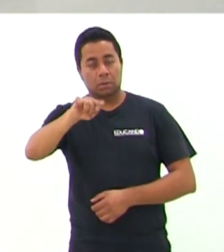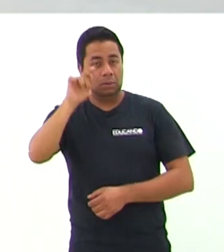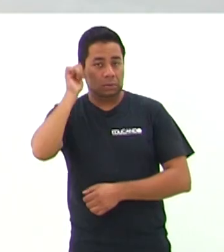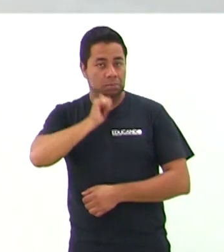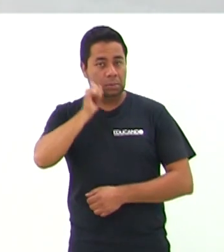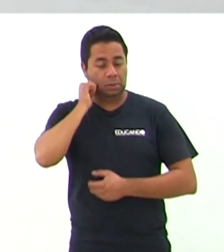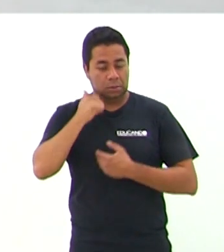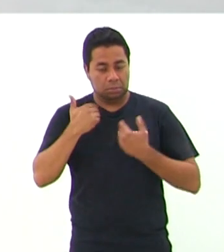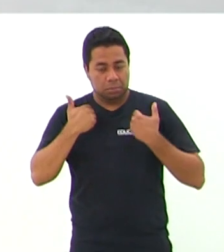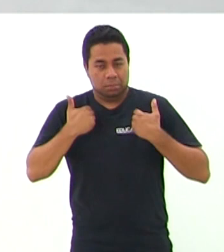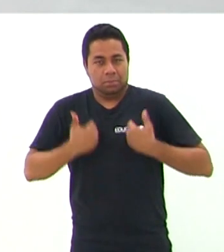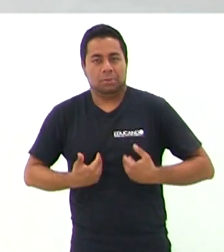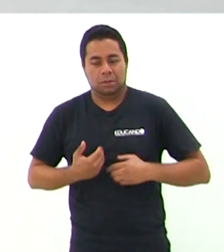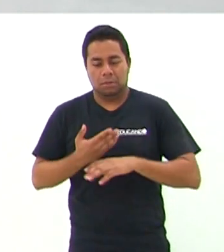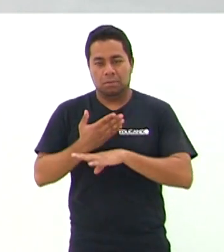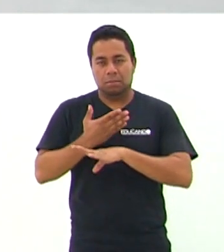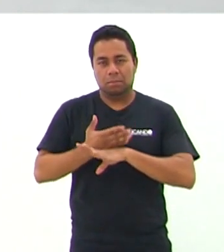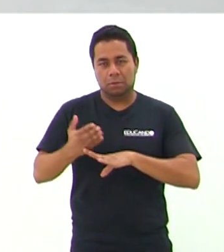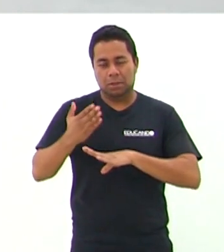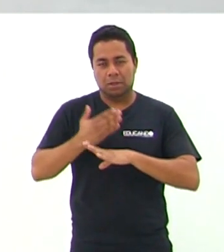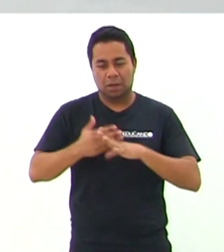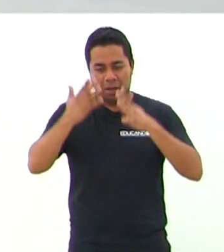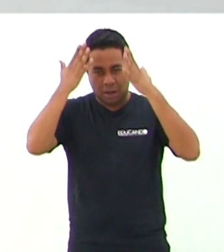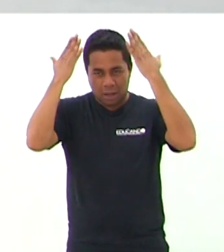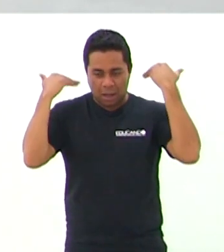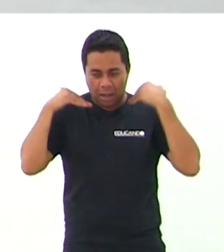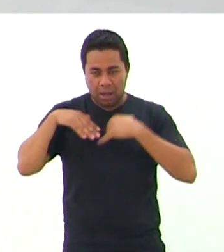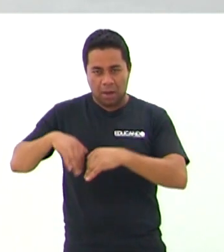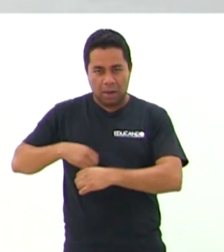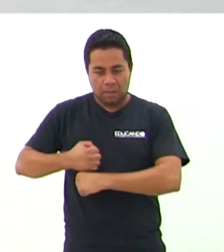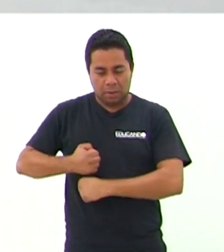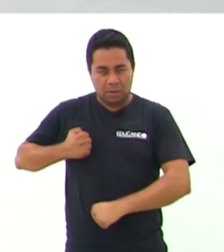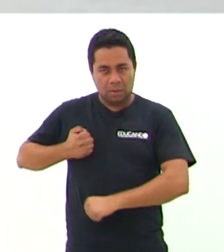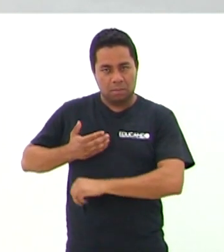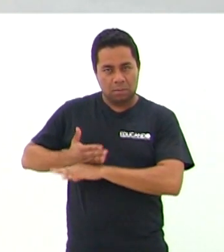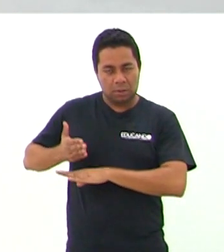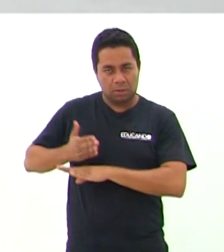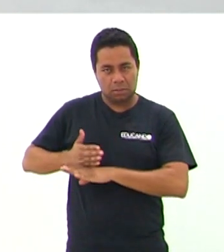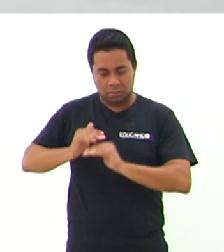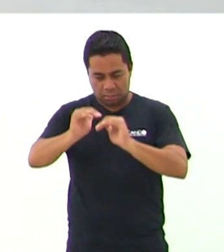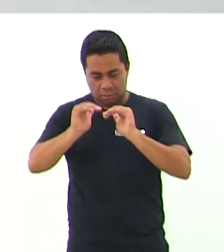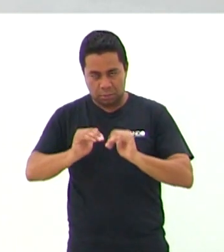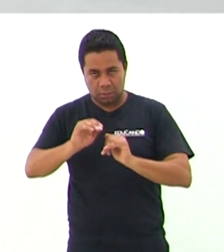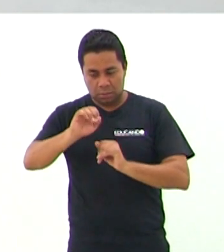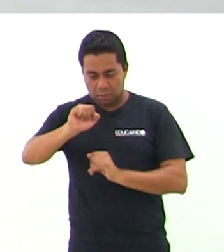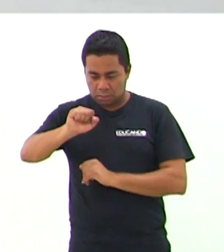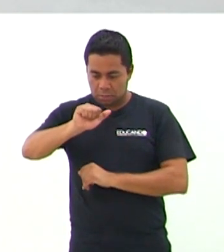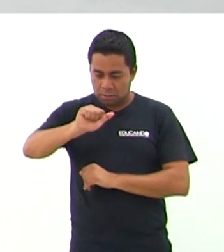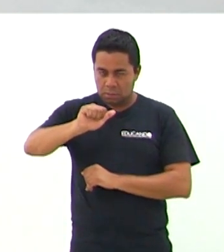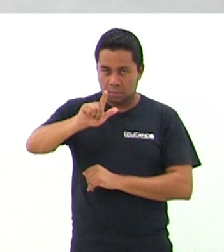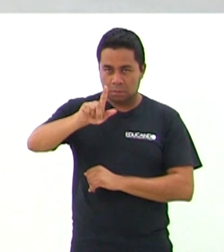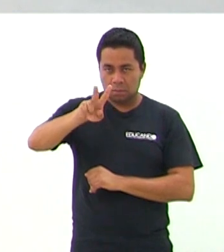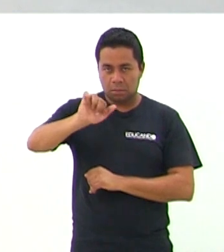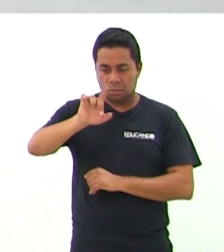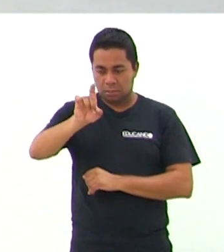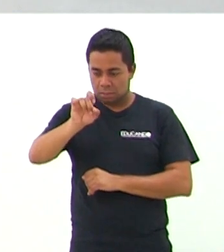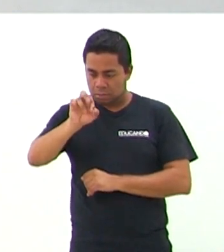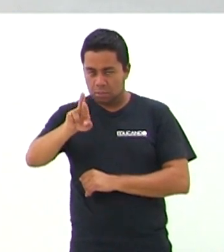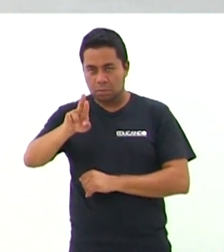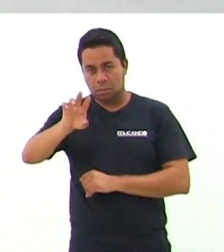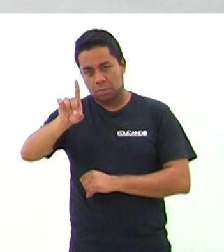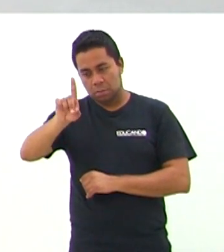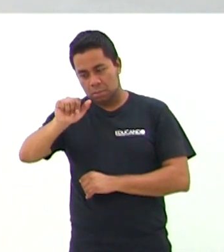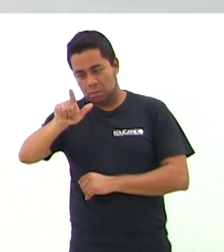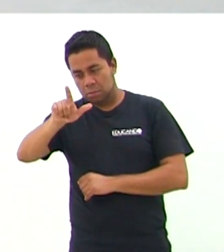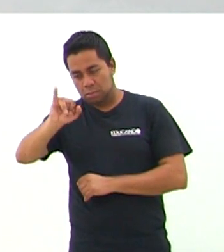blanco, ¿correcto? Vamos con la siguiente. Salvador Dalí, un estilo